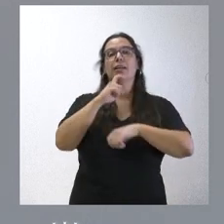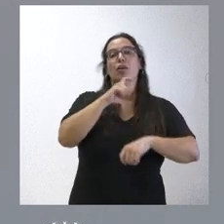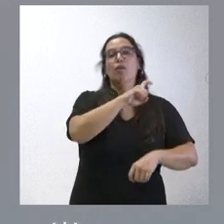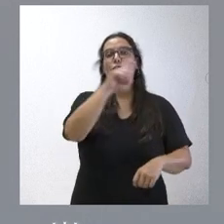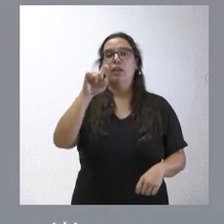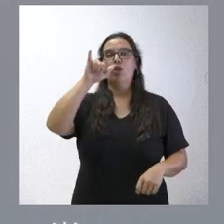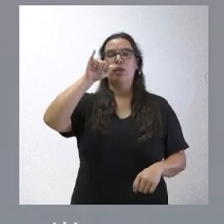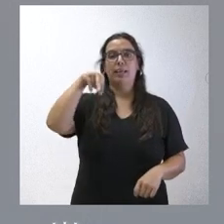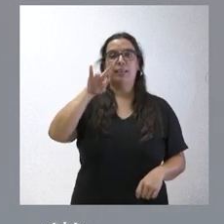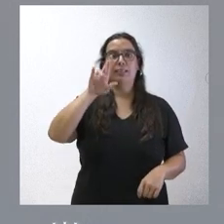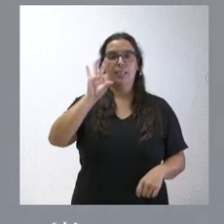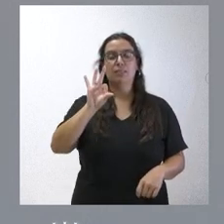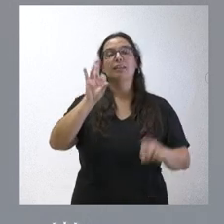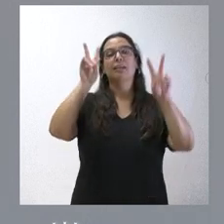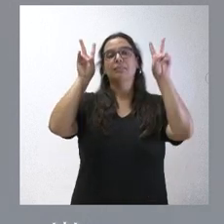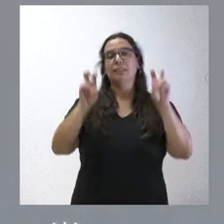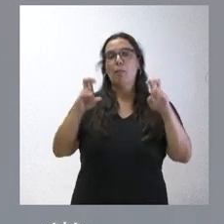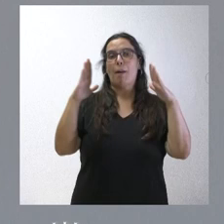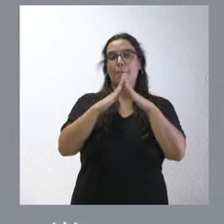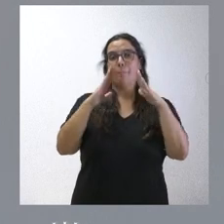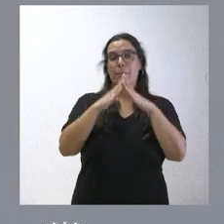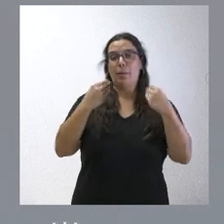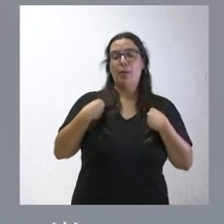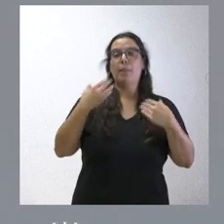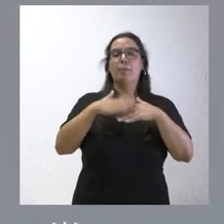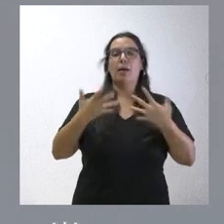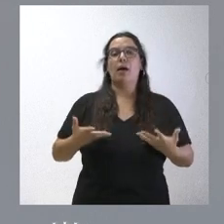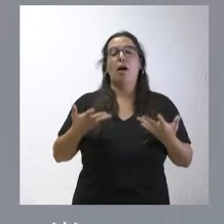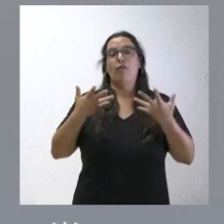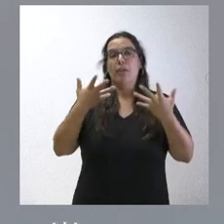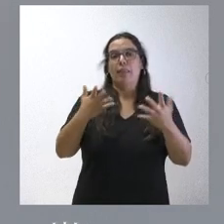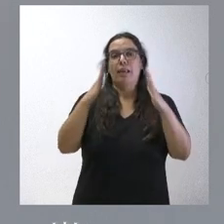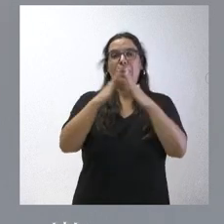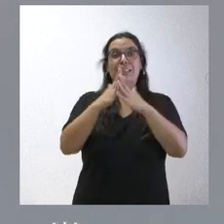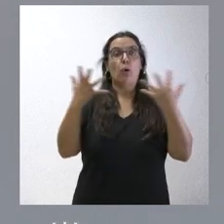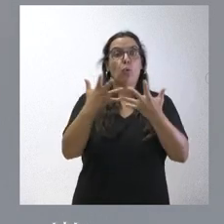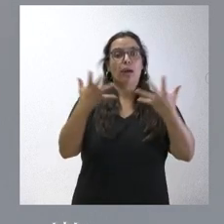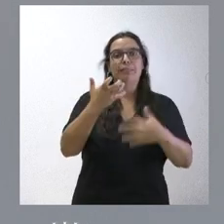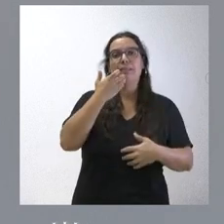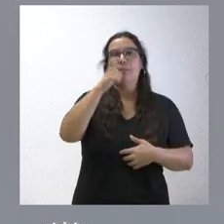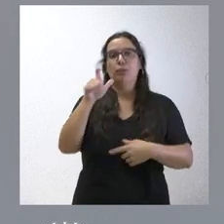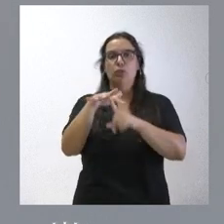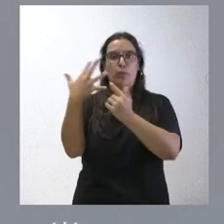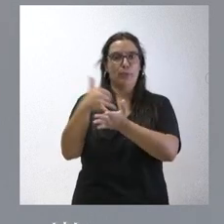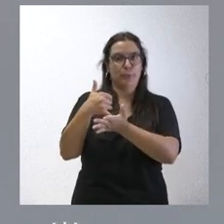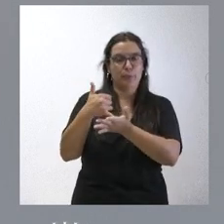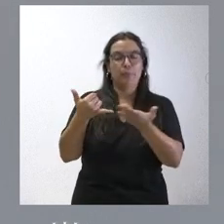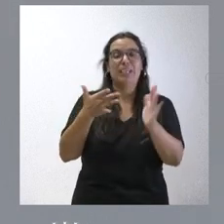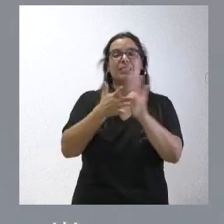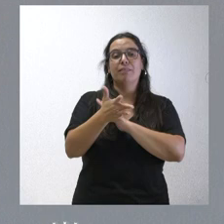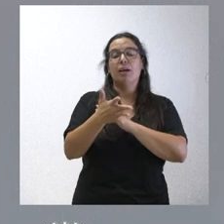intras en materia de vivienda para el alojamiento urgente a personas vulnerables se trata de poner